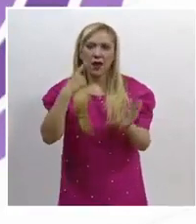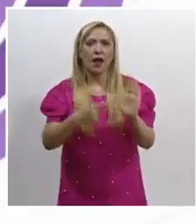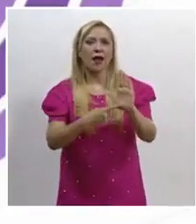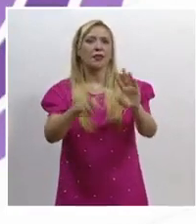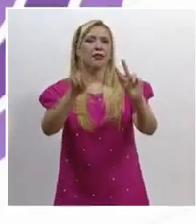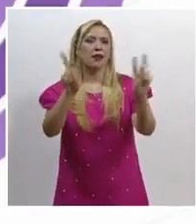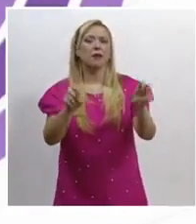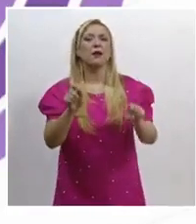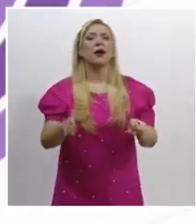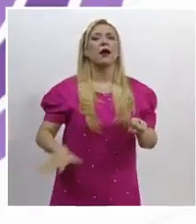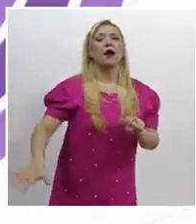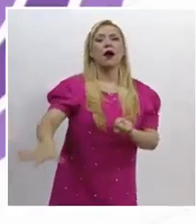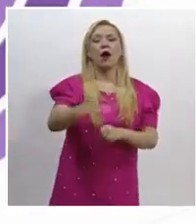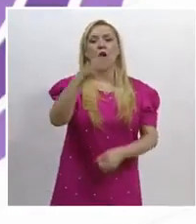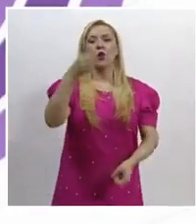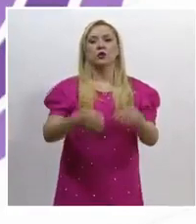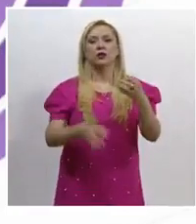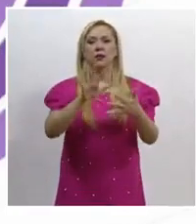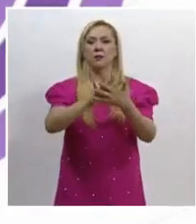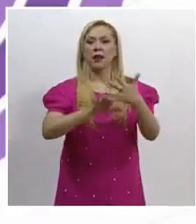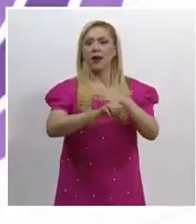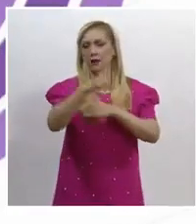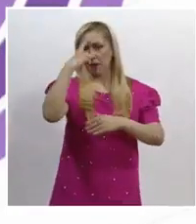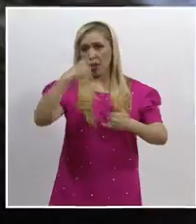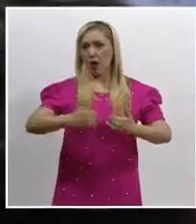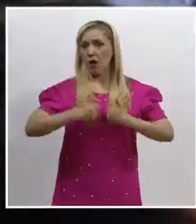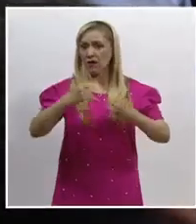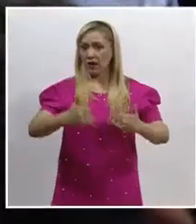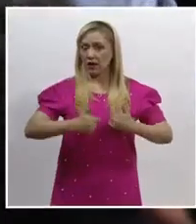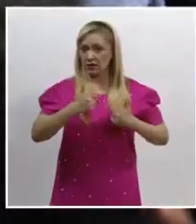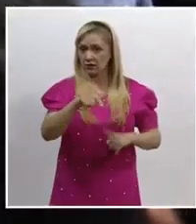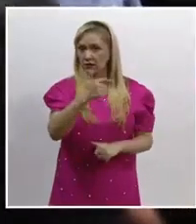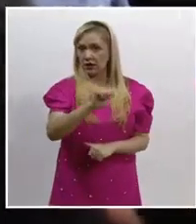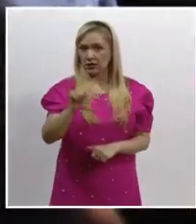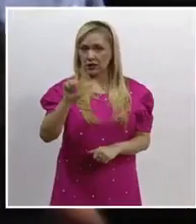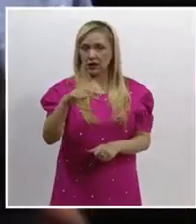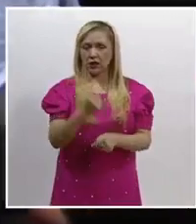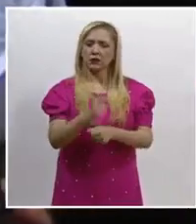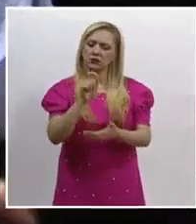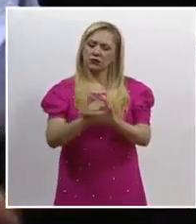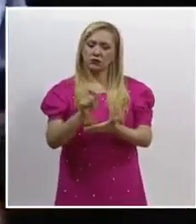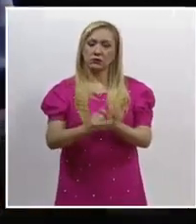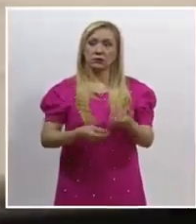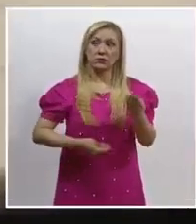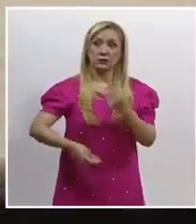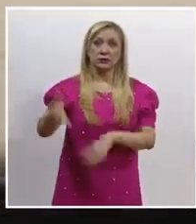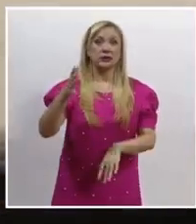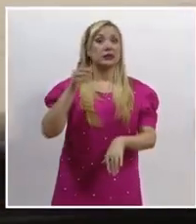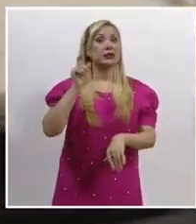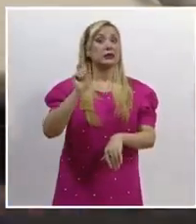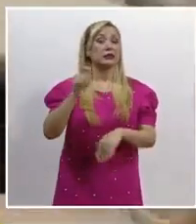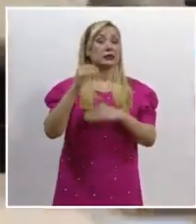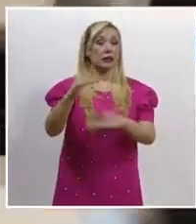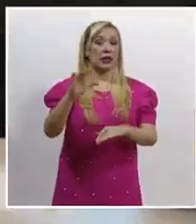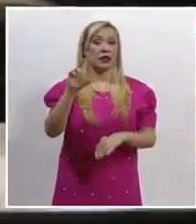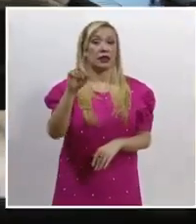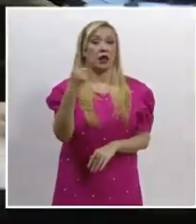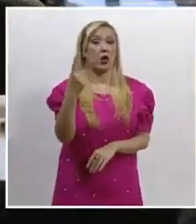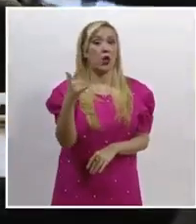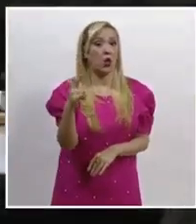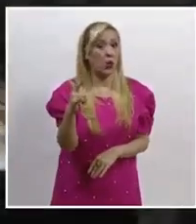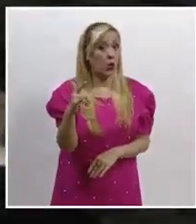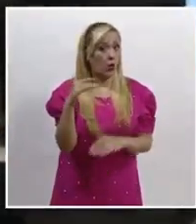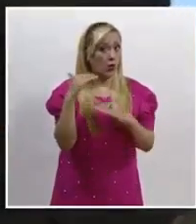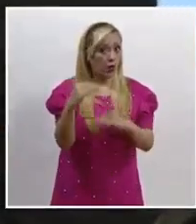tema El Sistema Integral de Justicia Penal para Adolescentes. Los trabajos deberán ser enviados a más tardar el 31 de julio